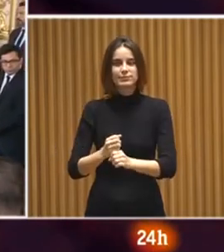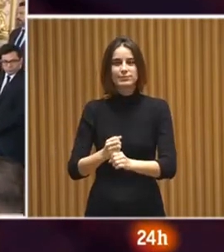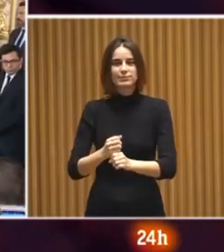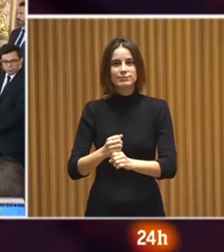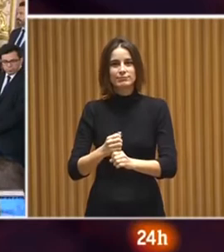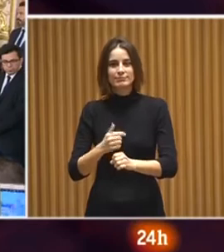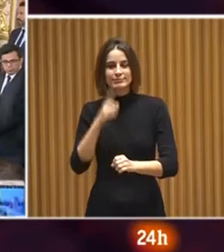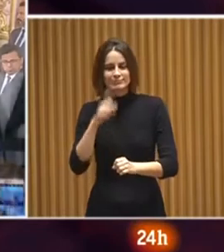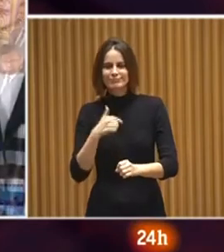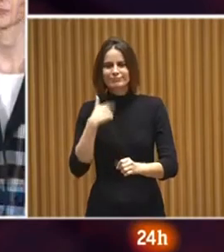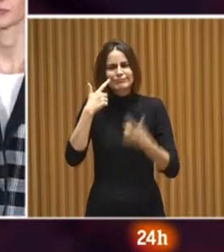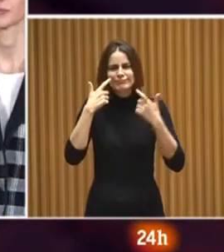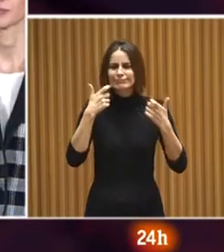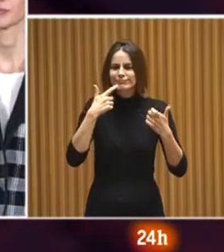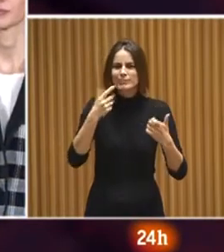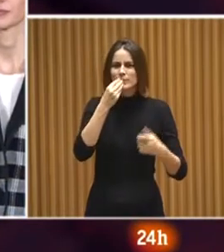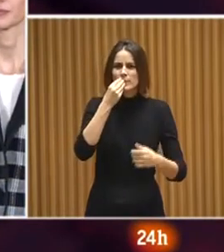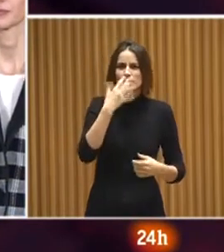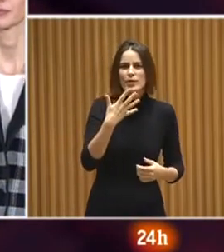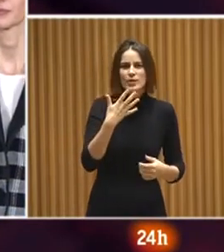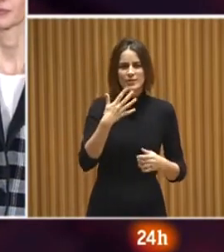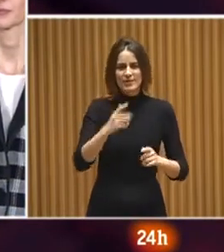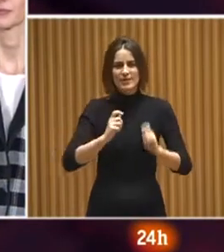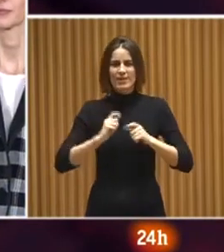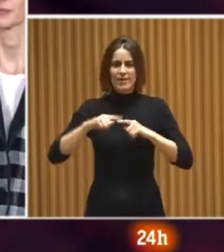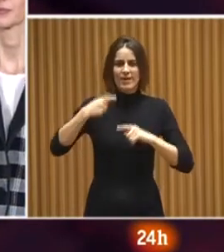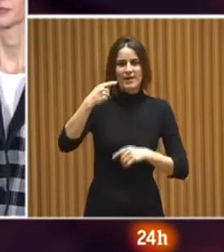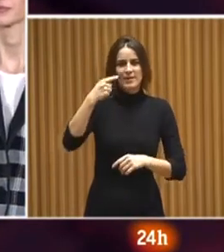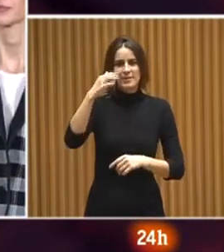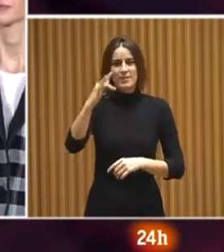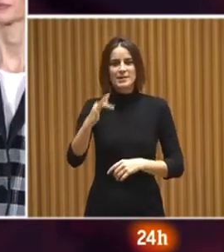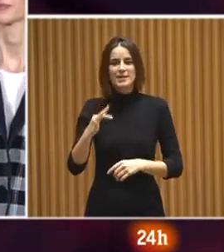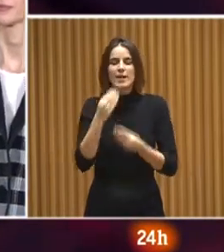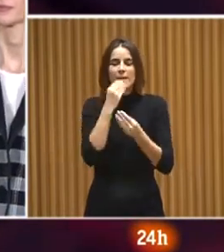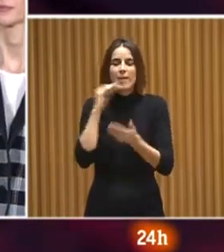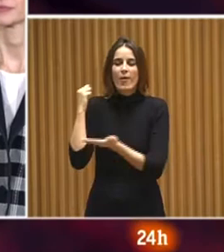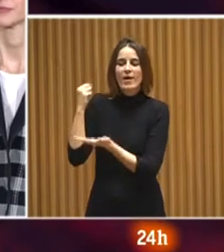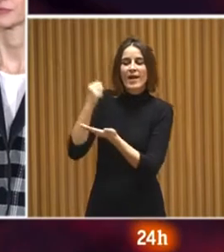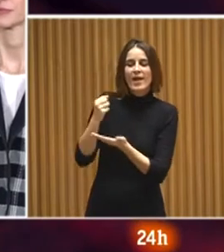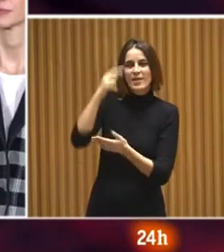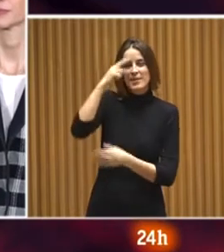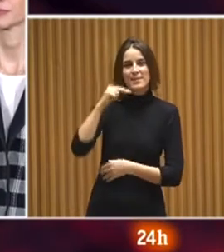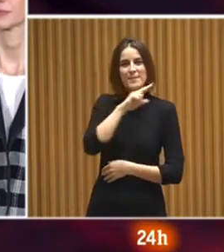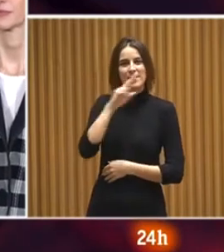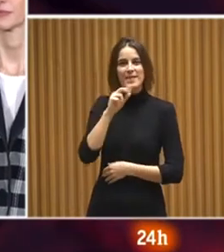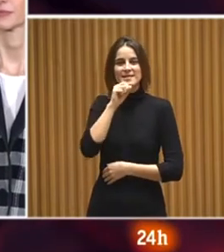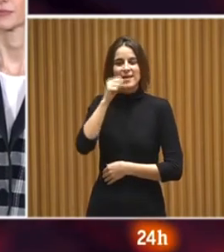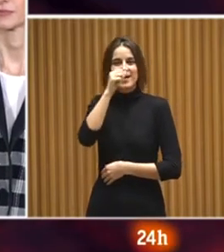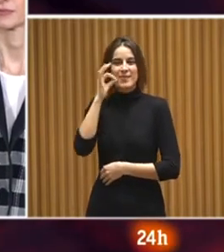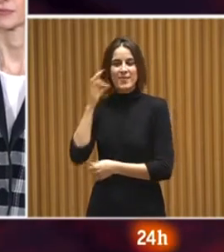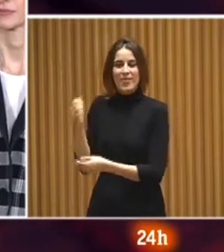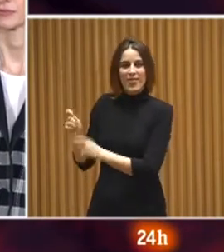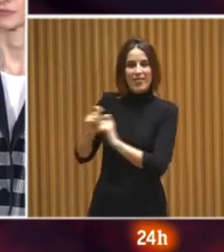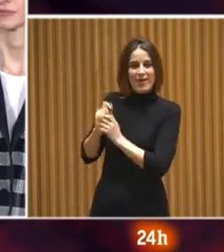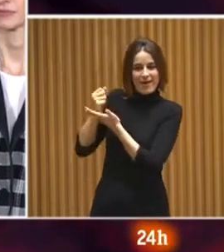que nos hicieron nuestros padres y nuestros abuelos. La Constitución lleva ya un año de sus siguientes 40,